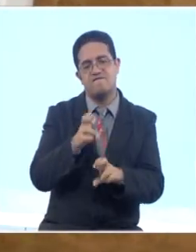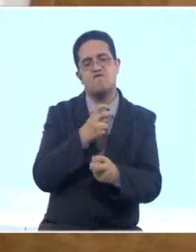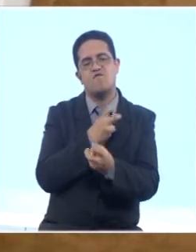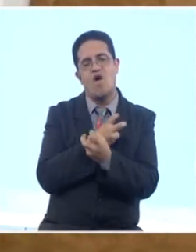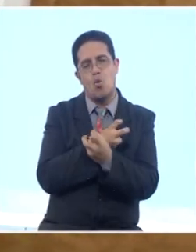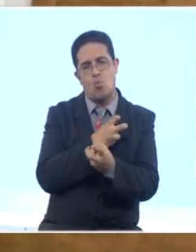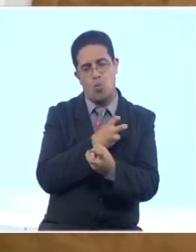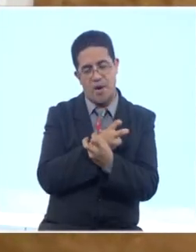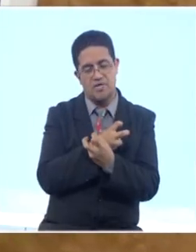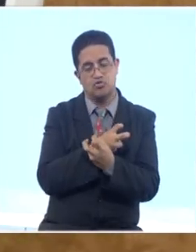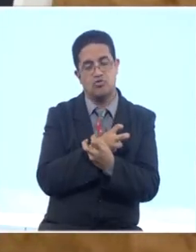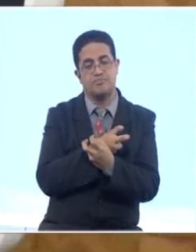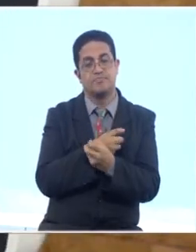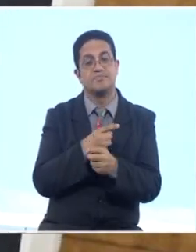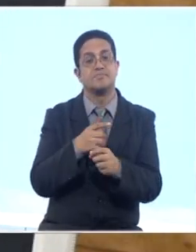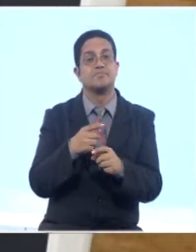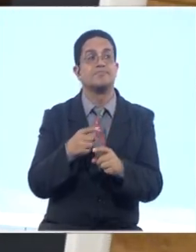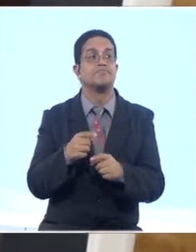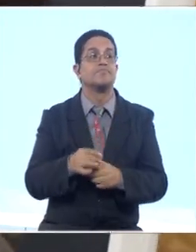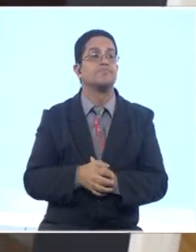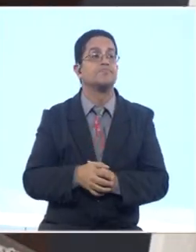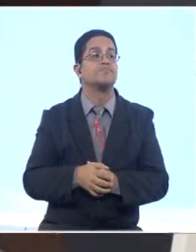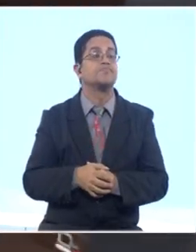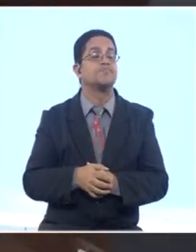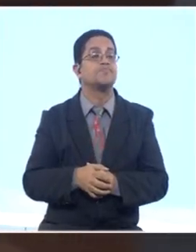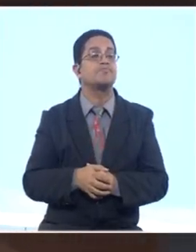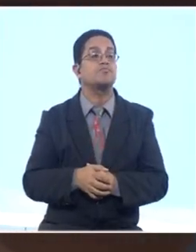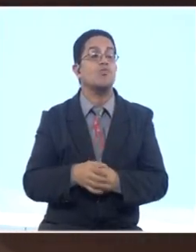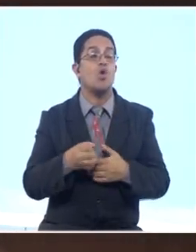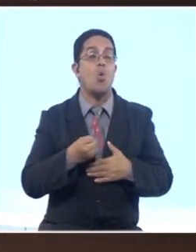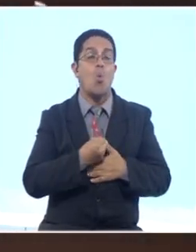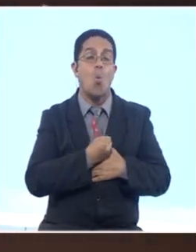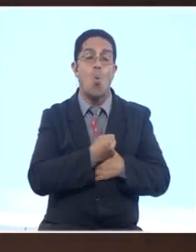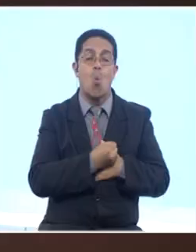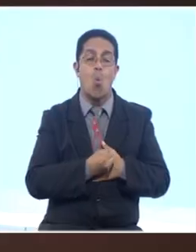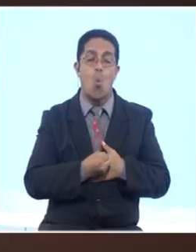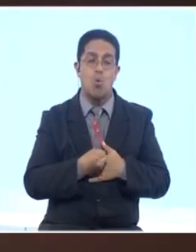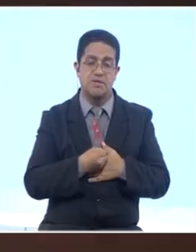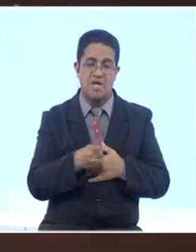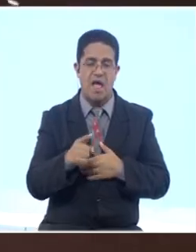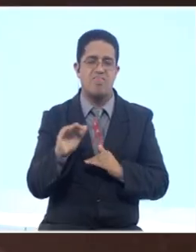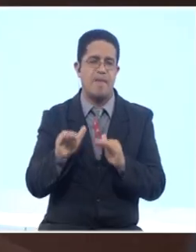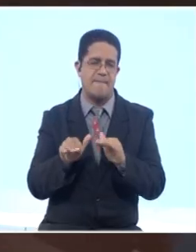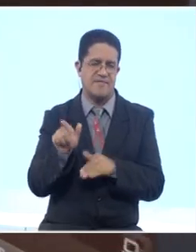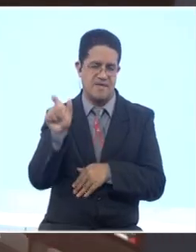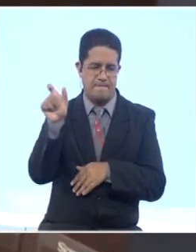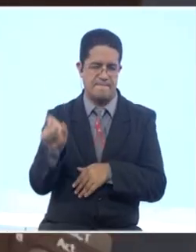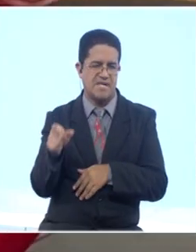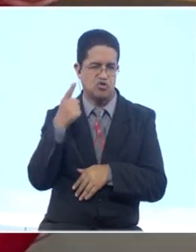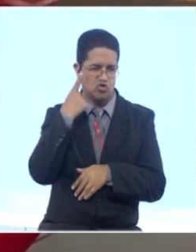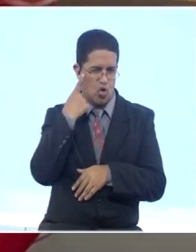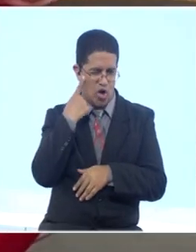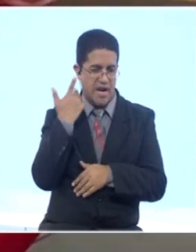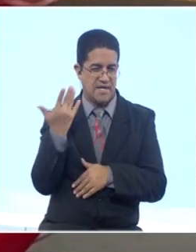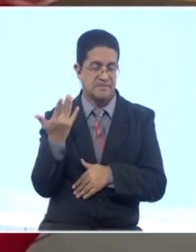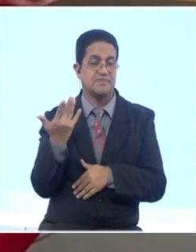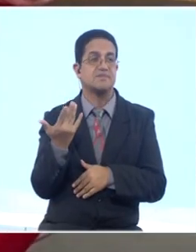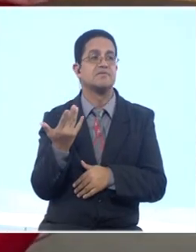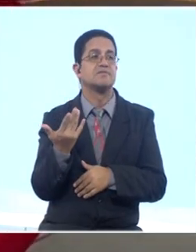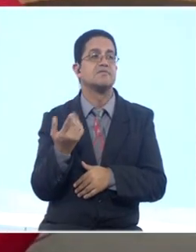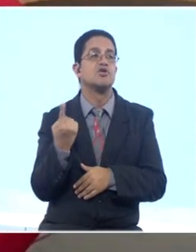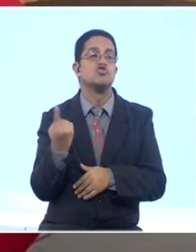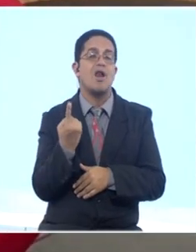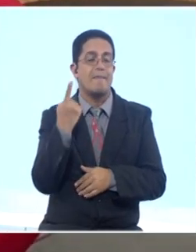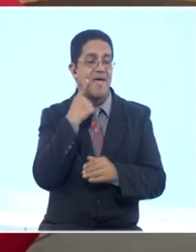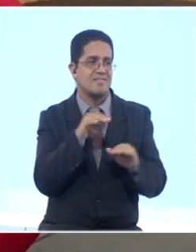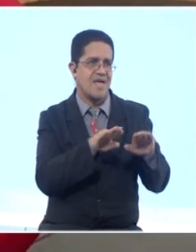a diferencia del ultrasonido. El ultrasonido depende del operador. No es nada más el equipo